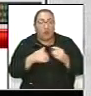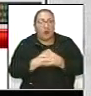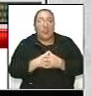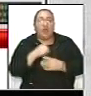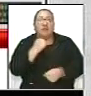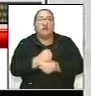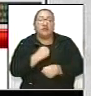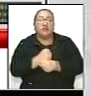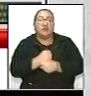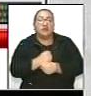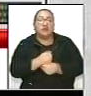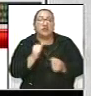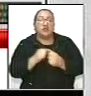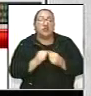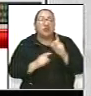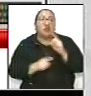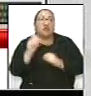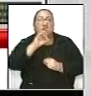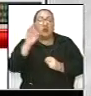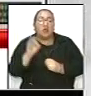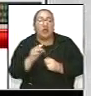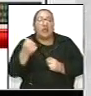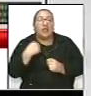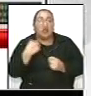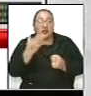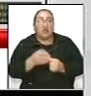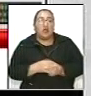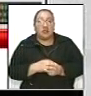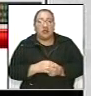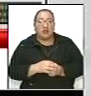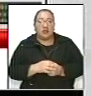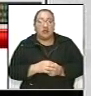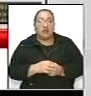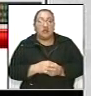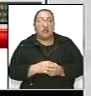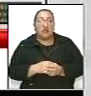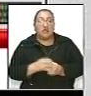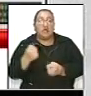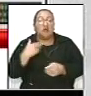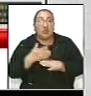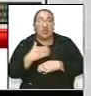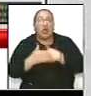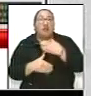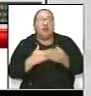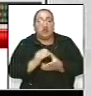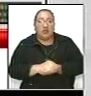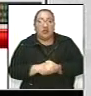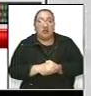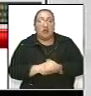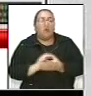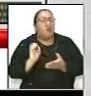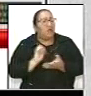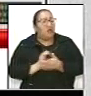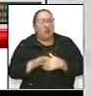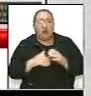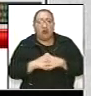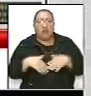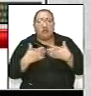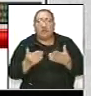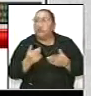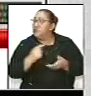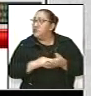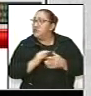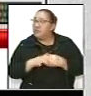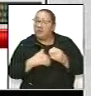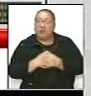metas y con indicadores que tenemos que cumplir y que tenemos que ir avanzando lo más que podamos, no